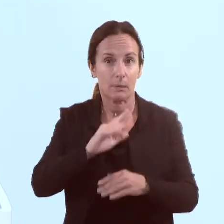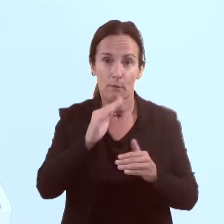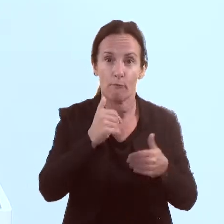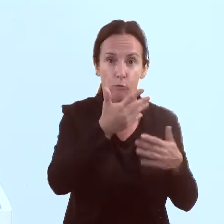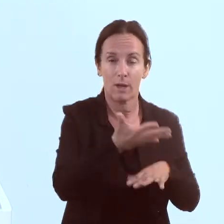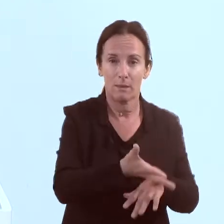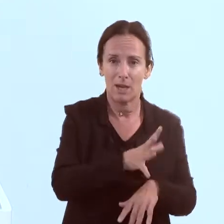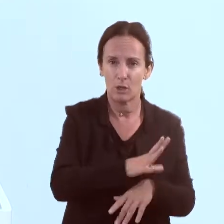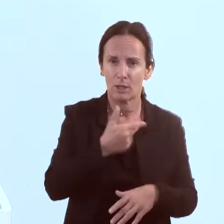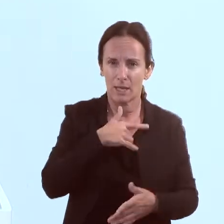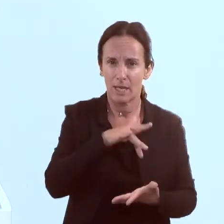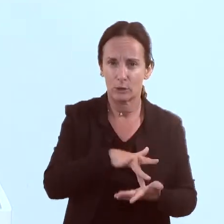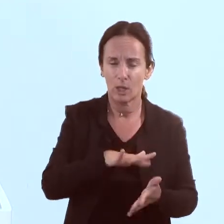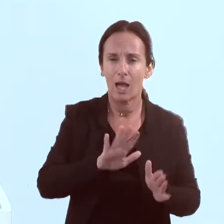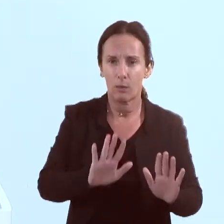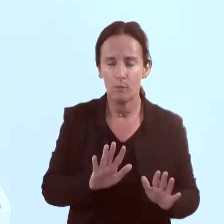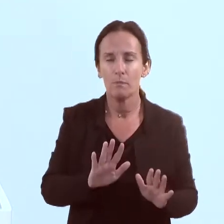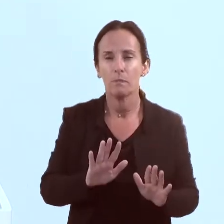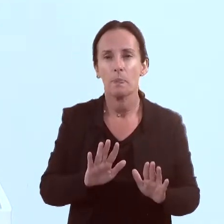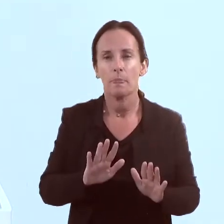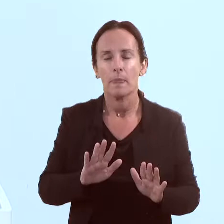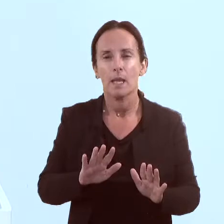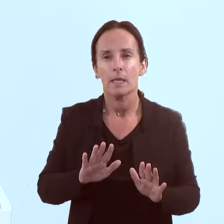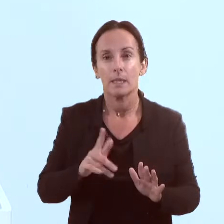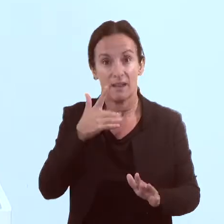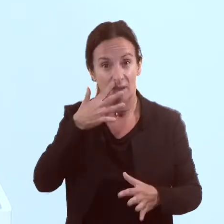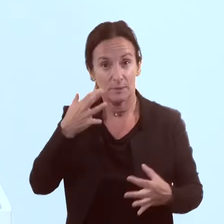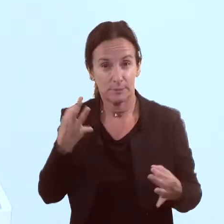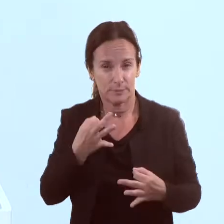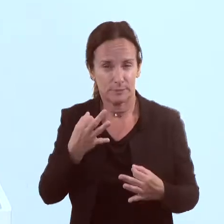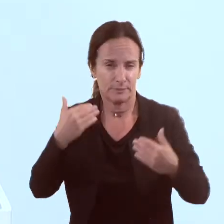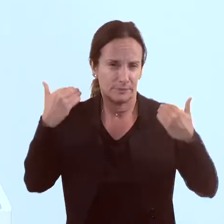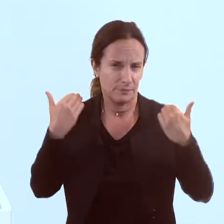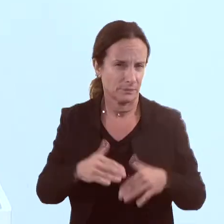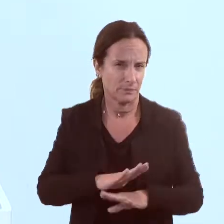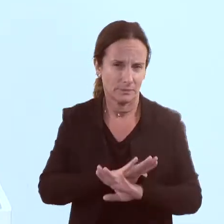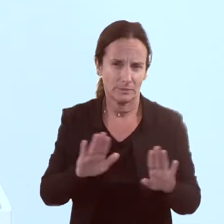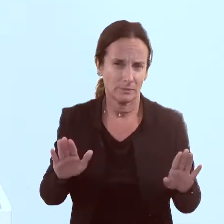Mallorca, previamente y fuera de estos proyectos, y la realidad es que está teniendo